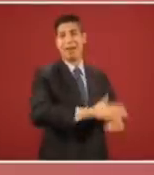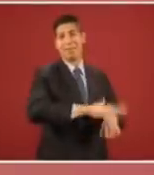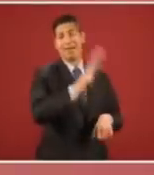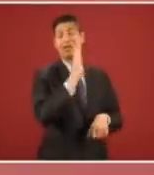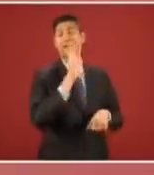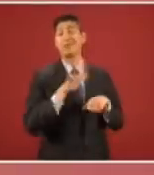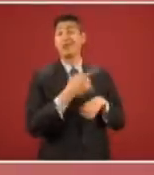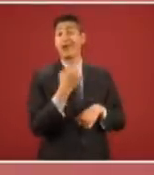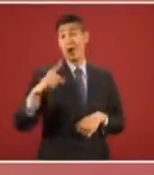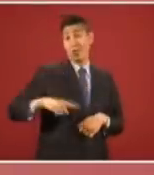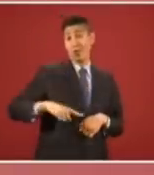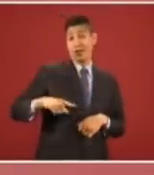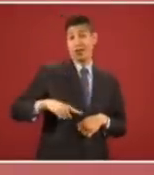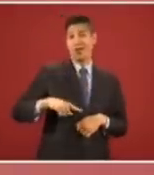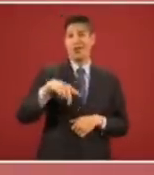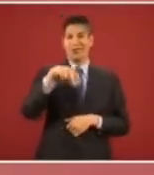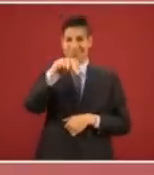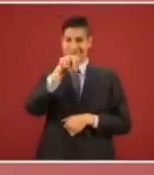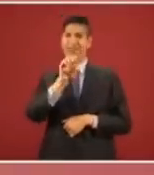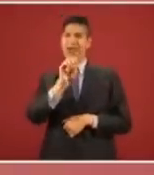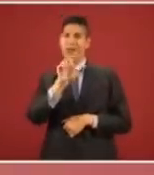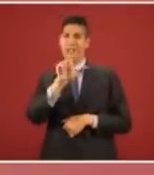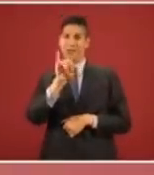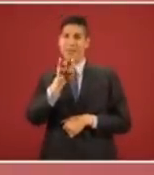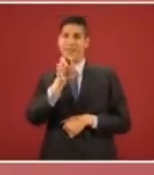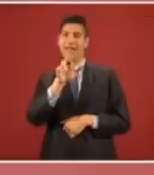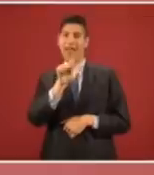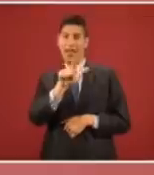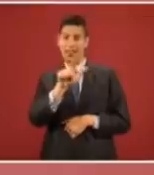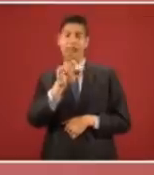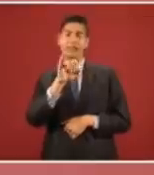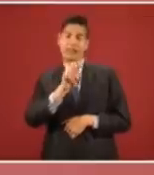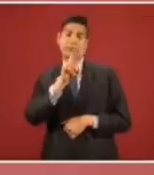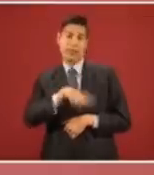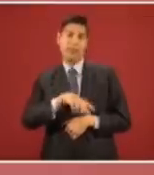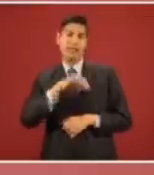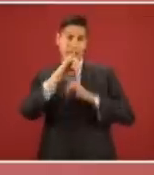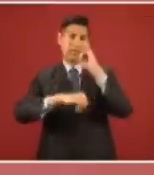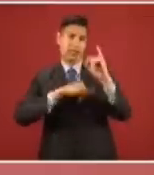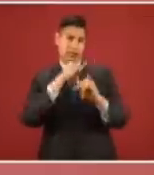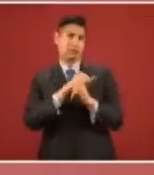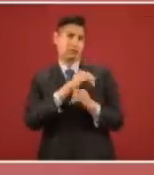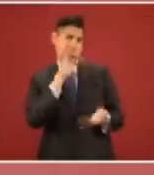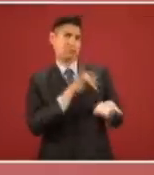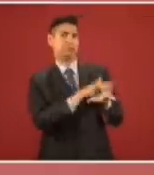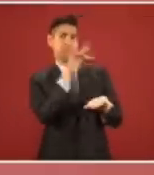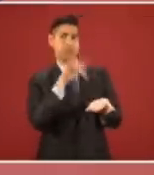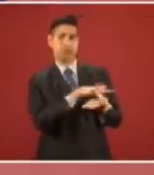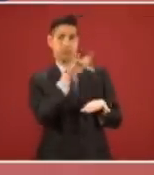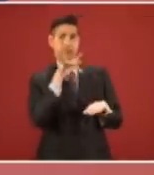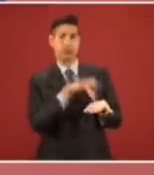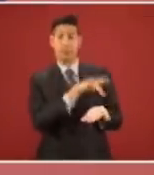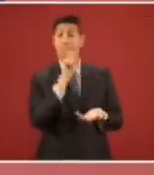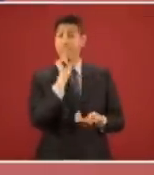neoliberal apoyada por organismos financieros internacionales y también